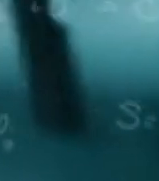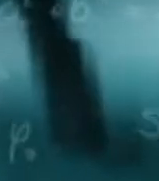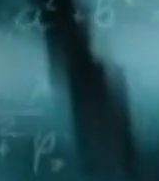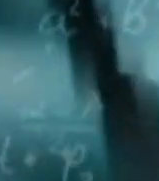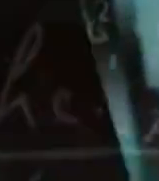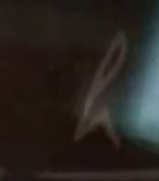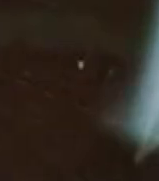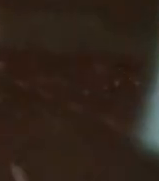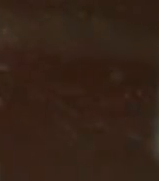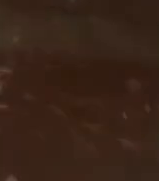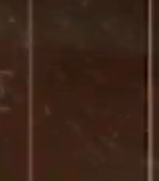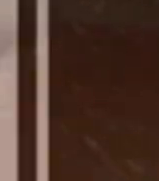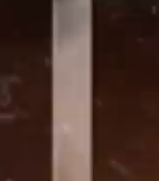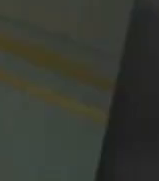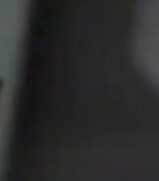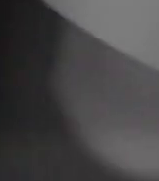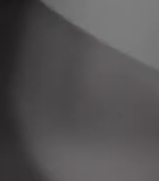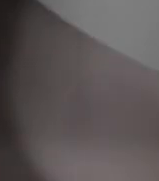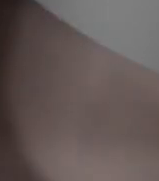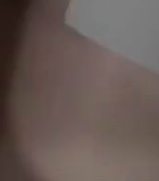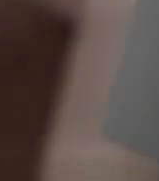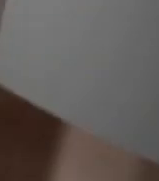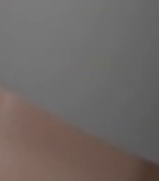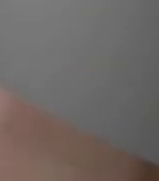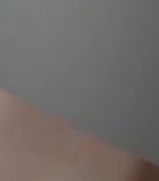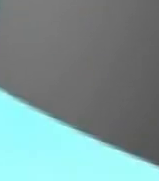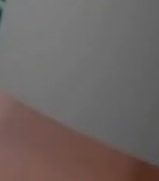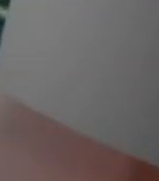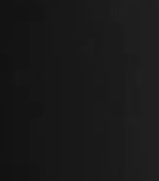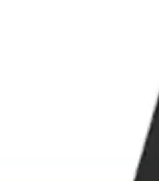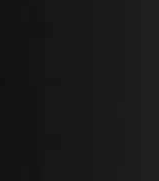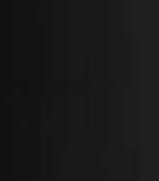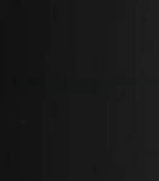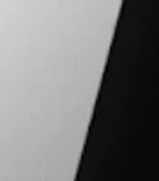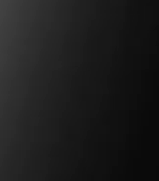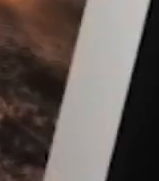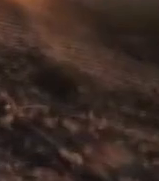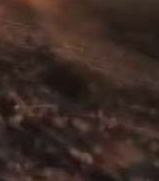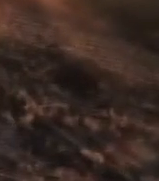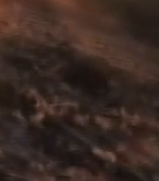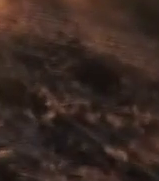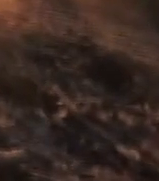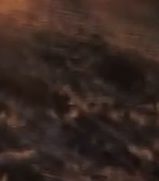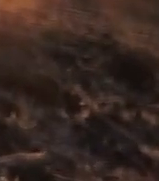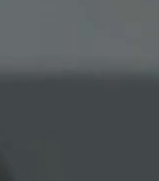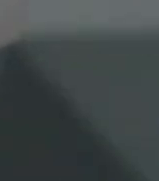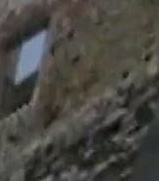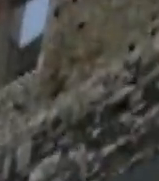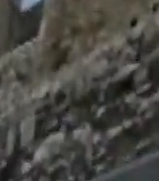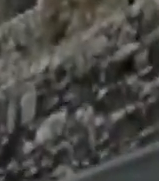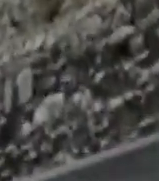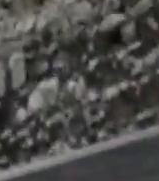Las noticias más sobresalientes de Iberoamérica en los campos científico y cultural.